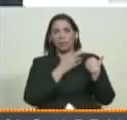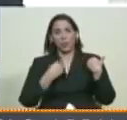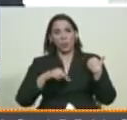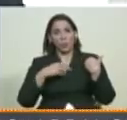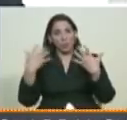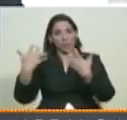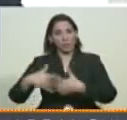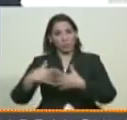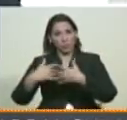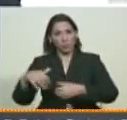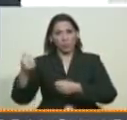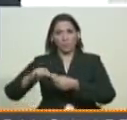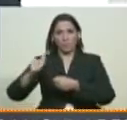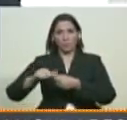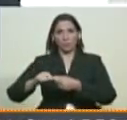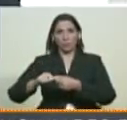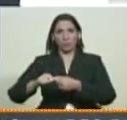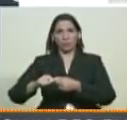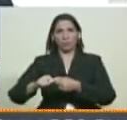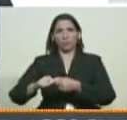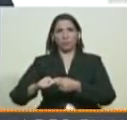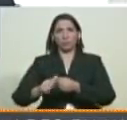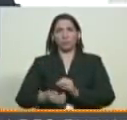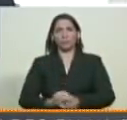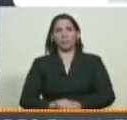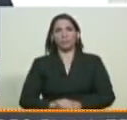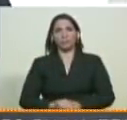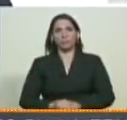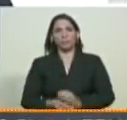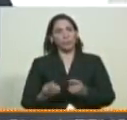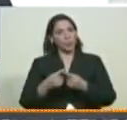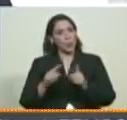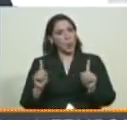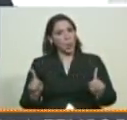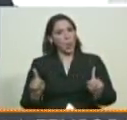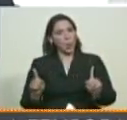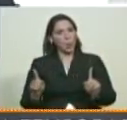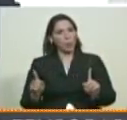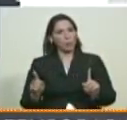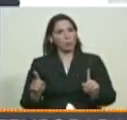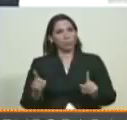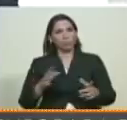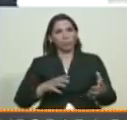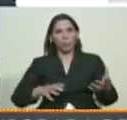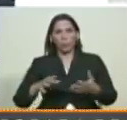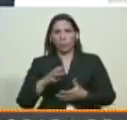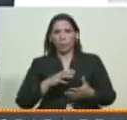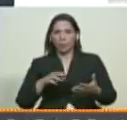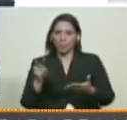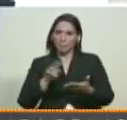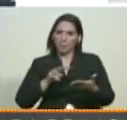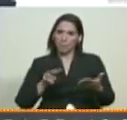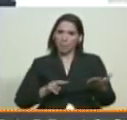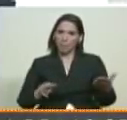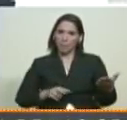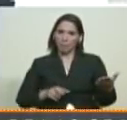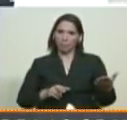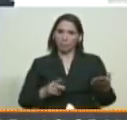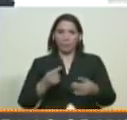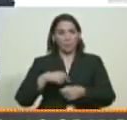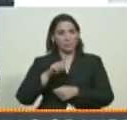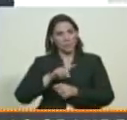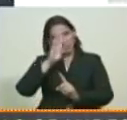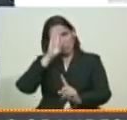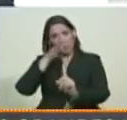petrolera, y la judicialización de otros casos que voy a leer a continuación, logra como principal